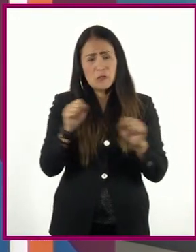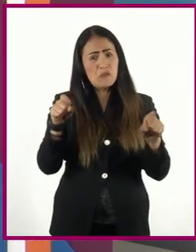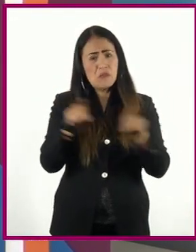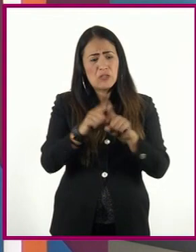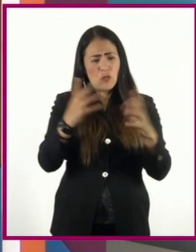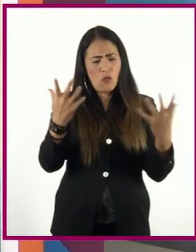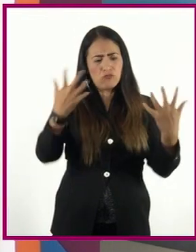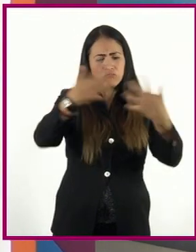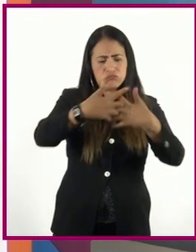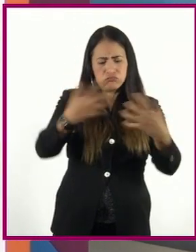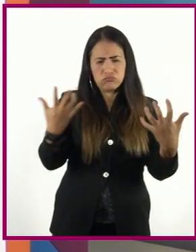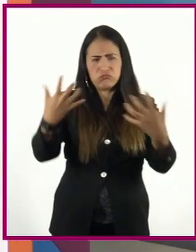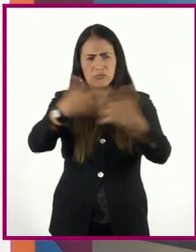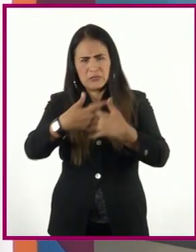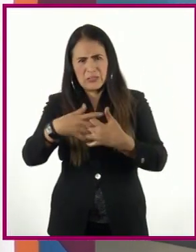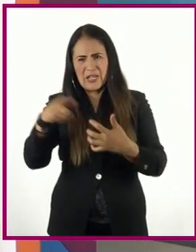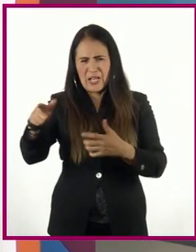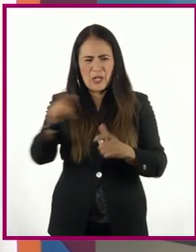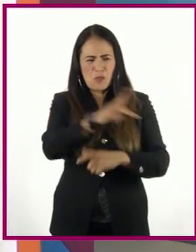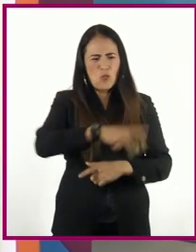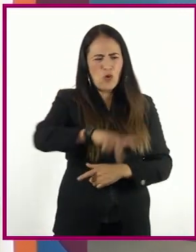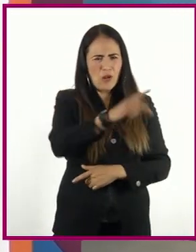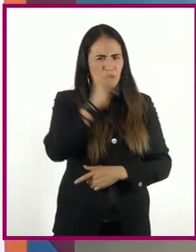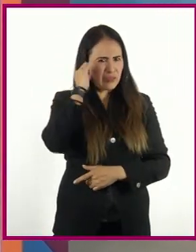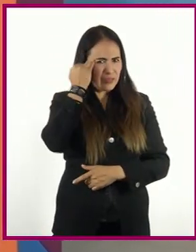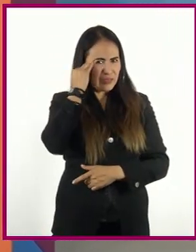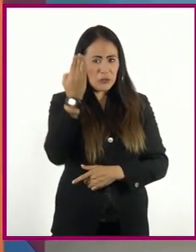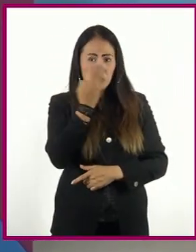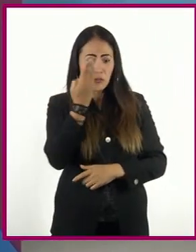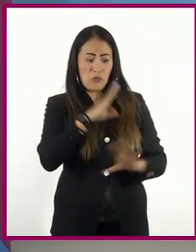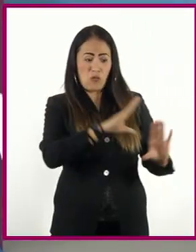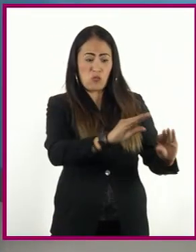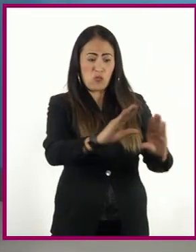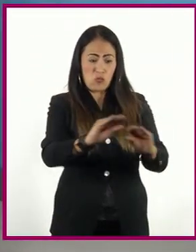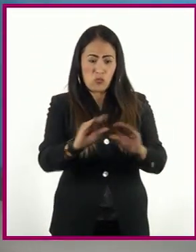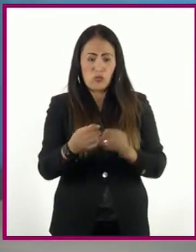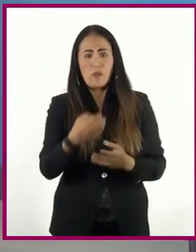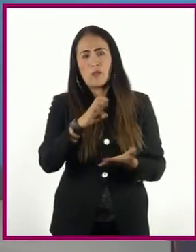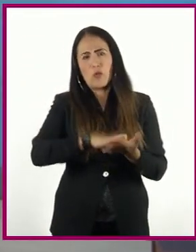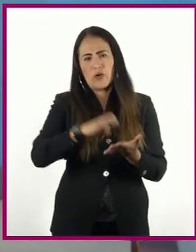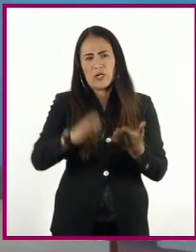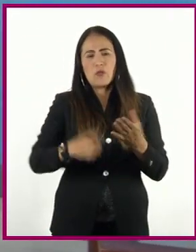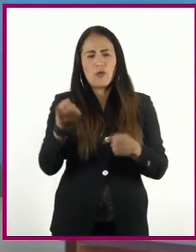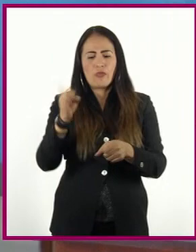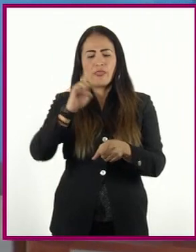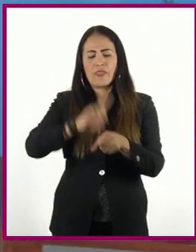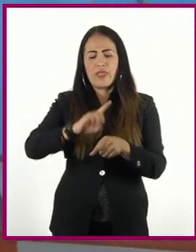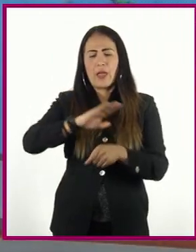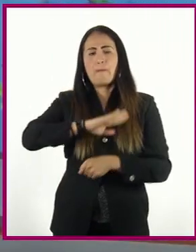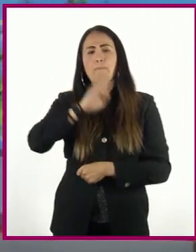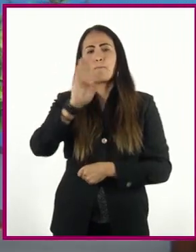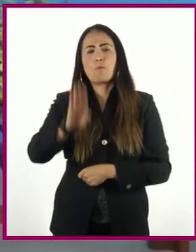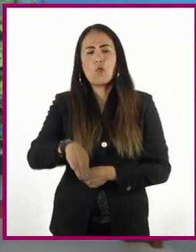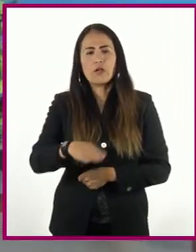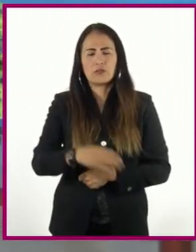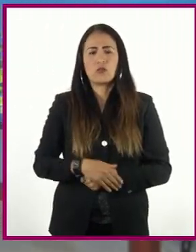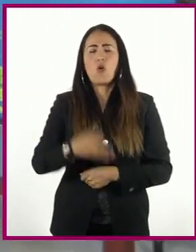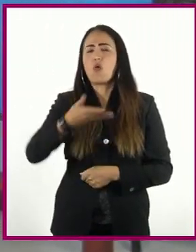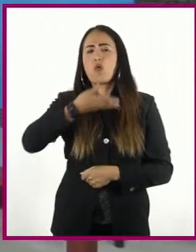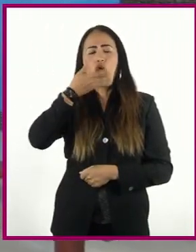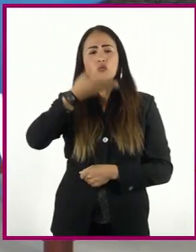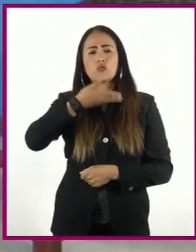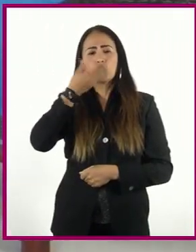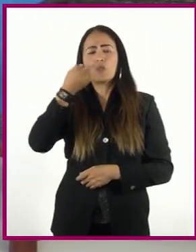del adoctrinamiento de los pueblos indígenas. Tal es el caso del Día de Muertos, una tradición cuyo origen